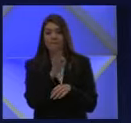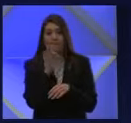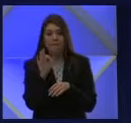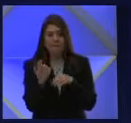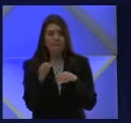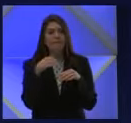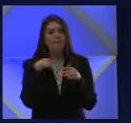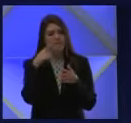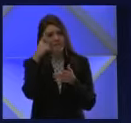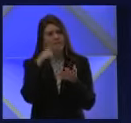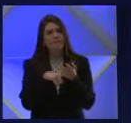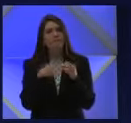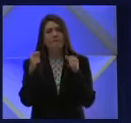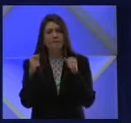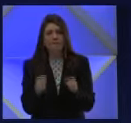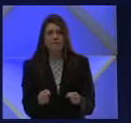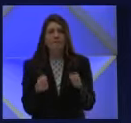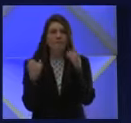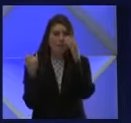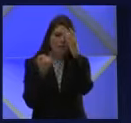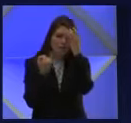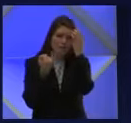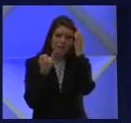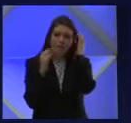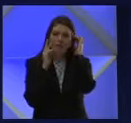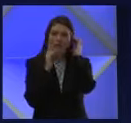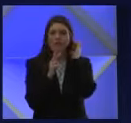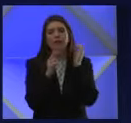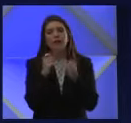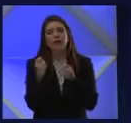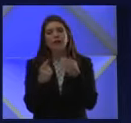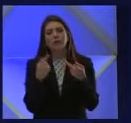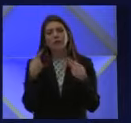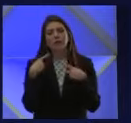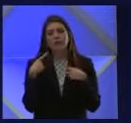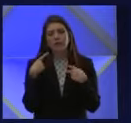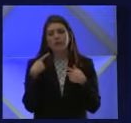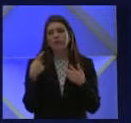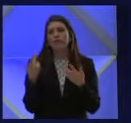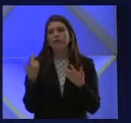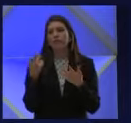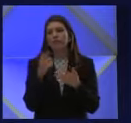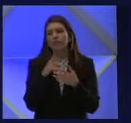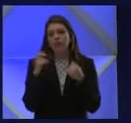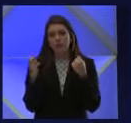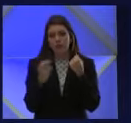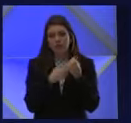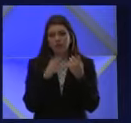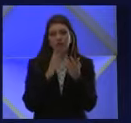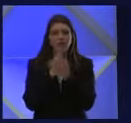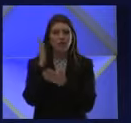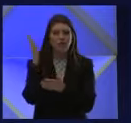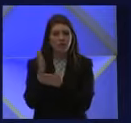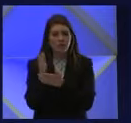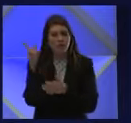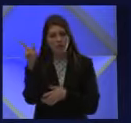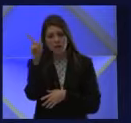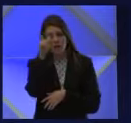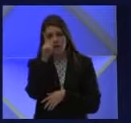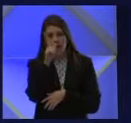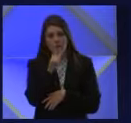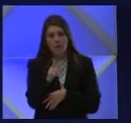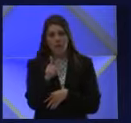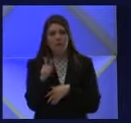también veremos a algunos astronautas europeos visitando la luna dentro de la